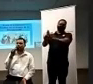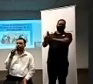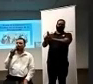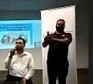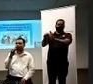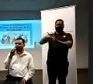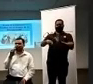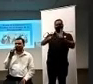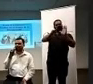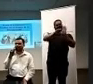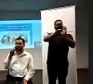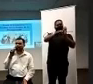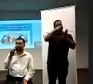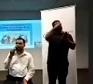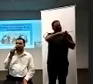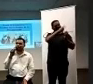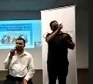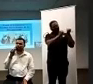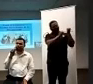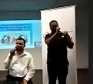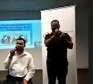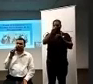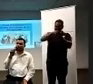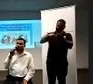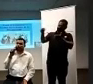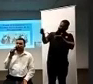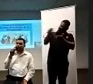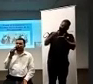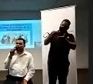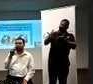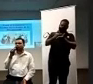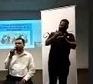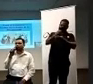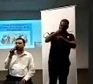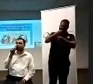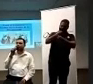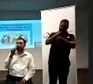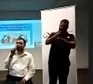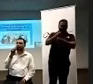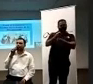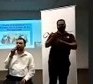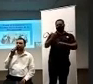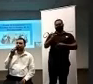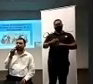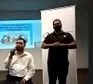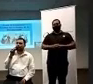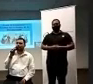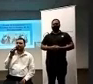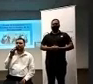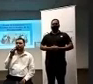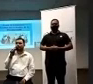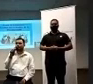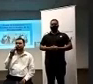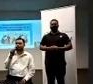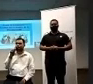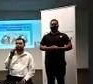privado. Suspendo la pasantía de la persona con discapacidad y ahora la suspensión temporal. No me rinde, no